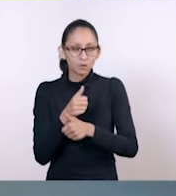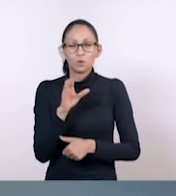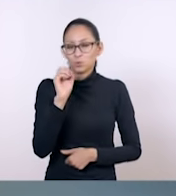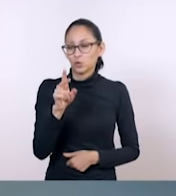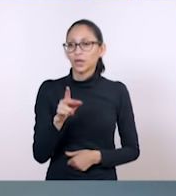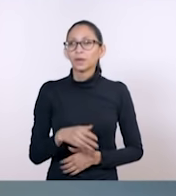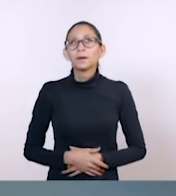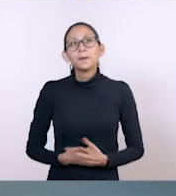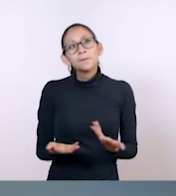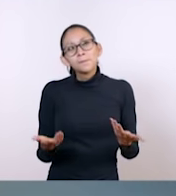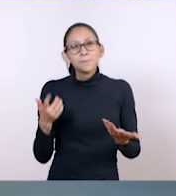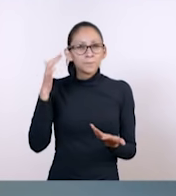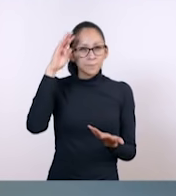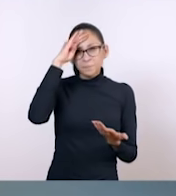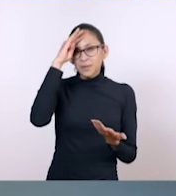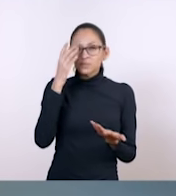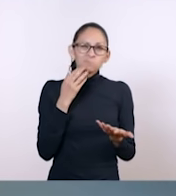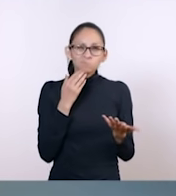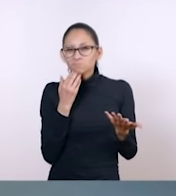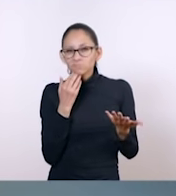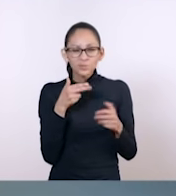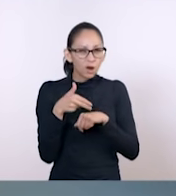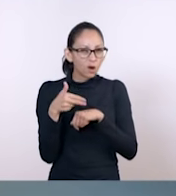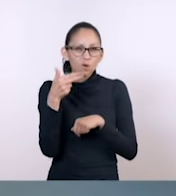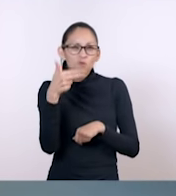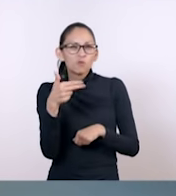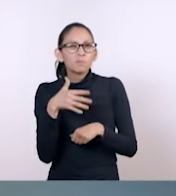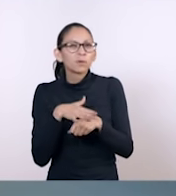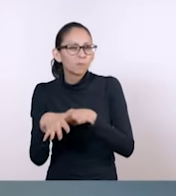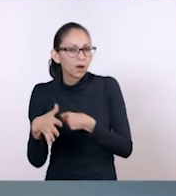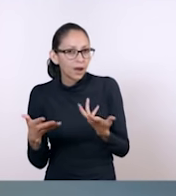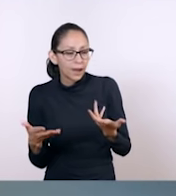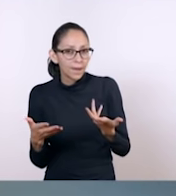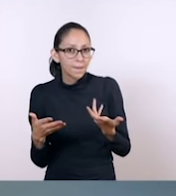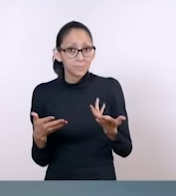Me parece bien. Ok, entonces... ¿Qué nombre te gusta?